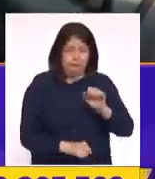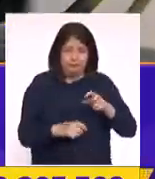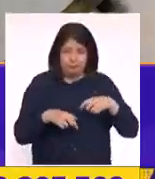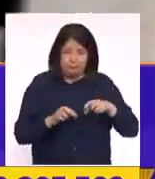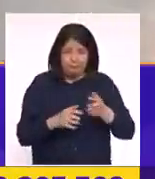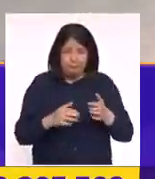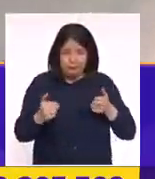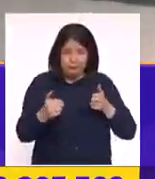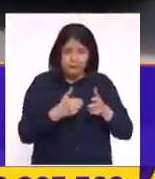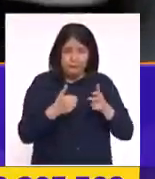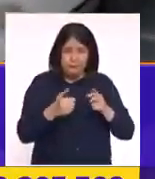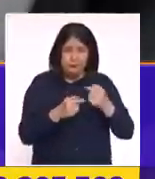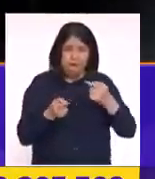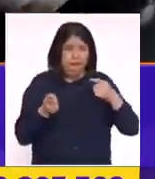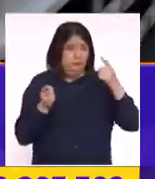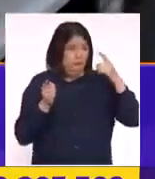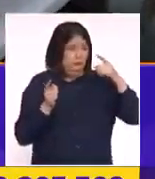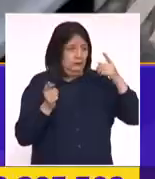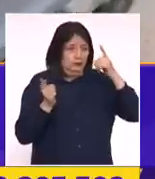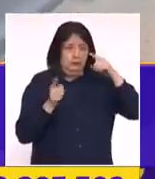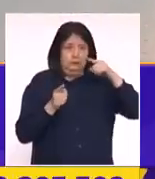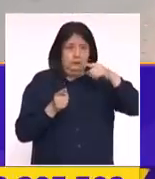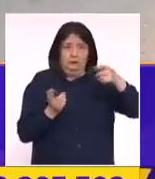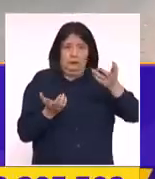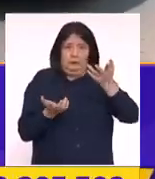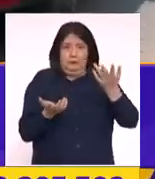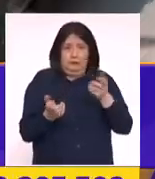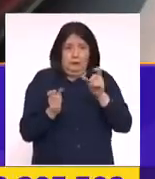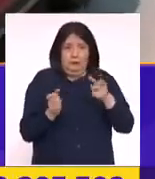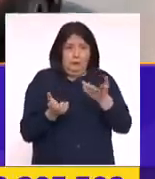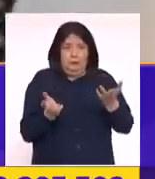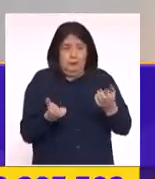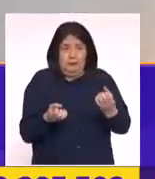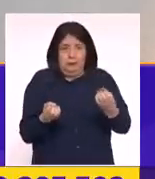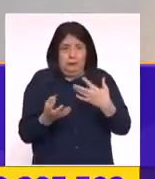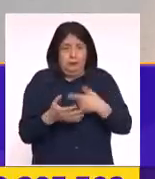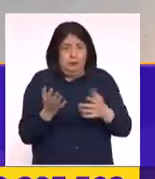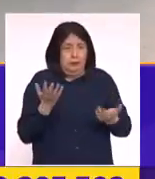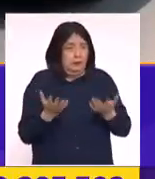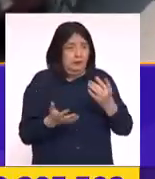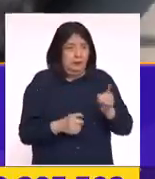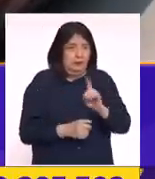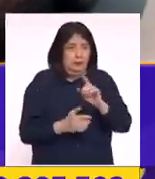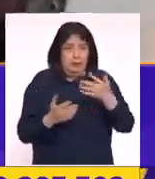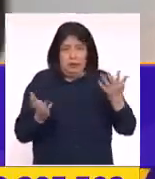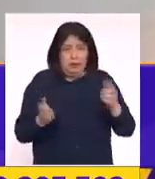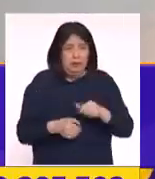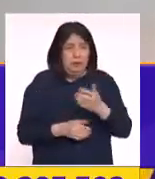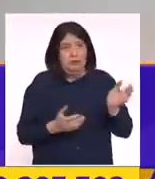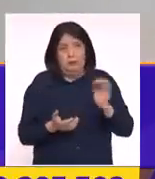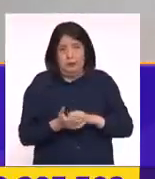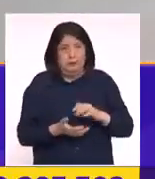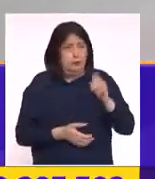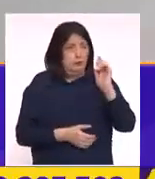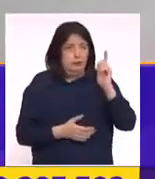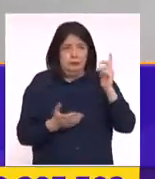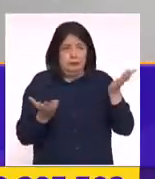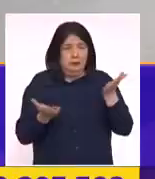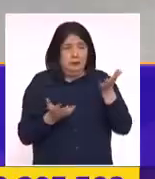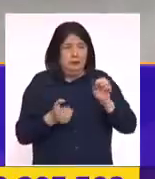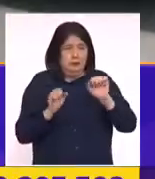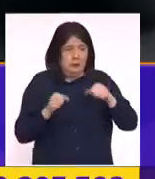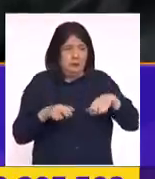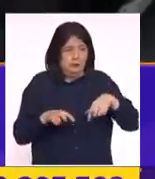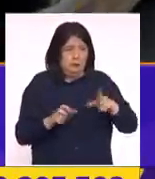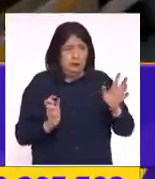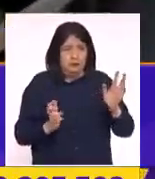tránsito hablaría de una coordinación con los manifestantes. Lo que nos revela esto es que probablemente no hay otra vez un liderazgo que